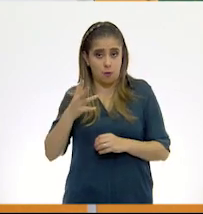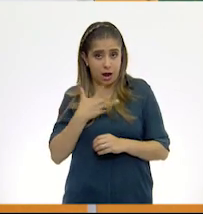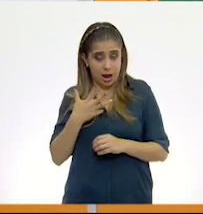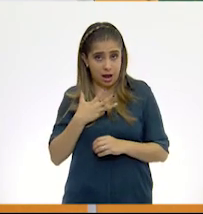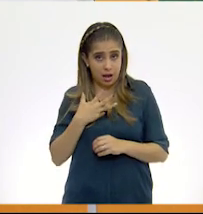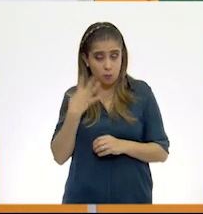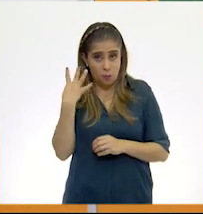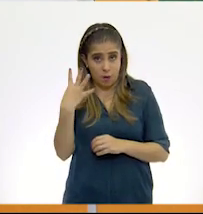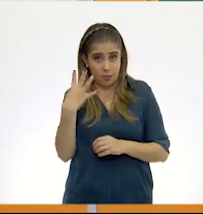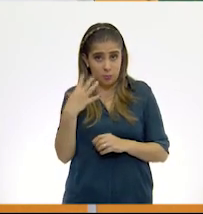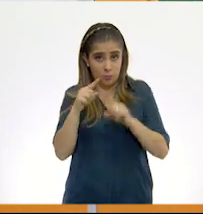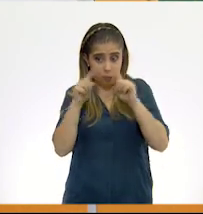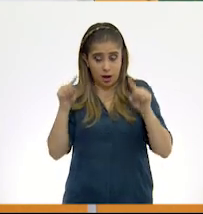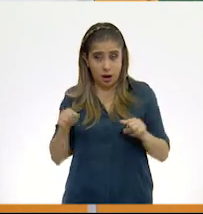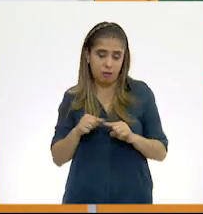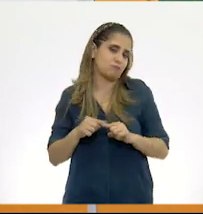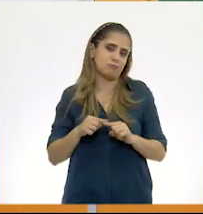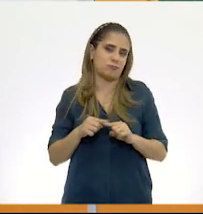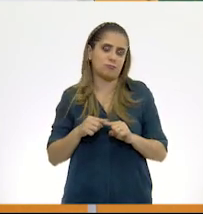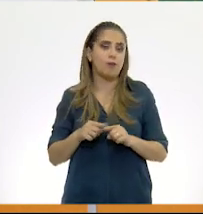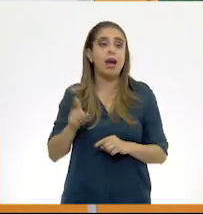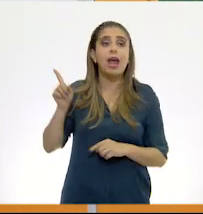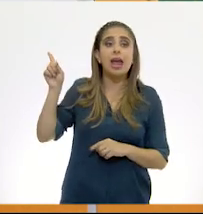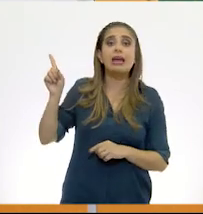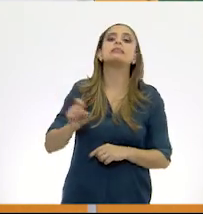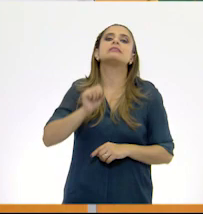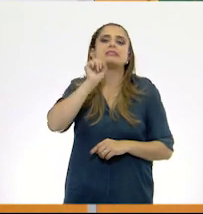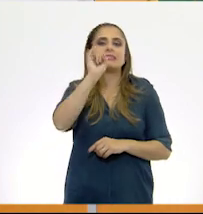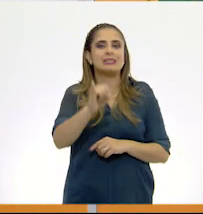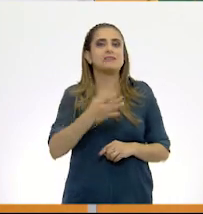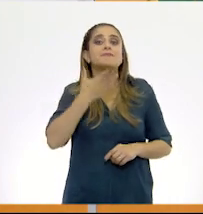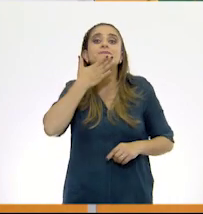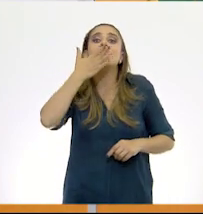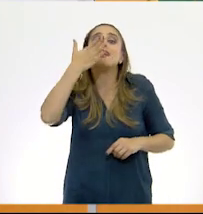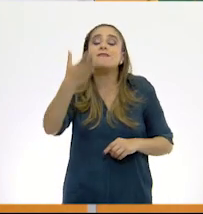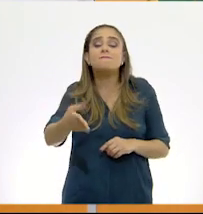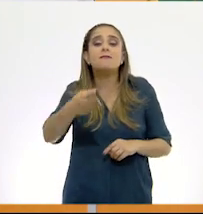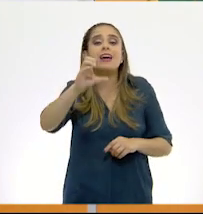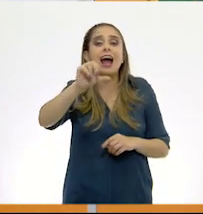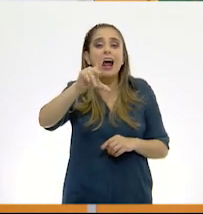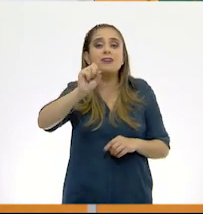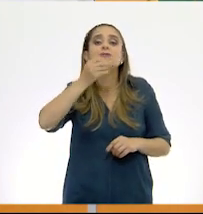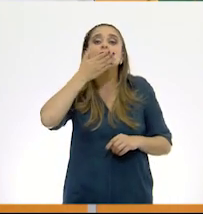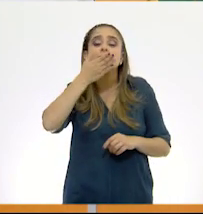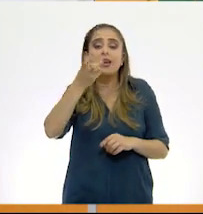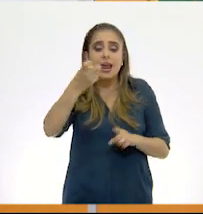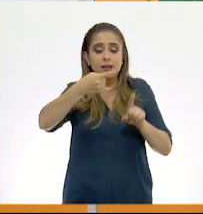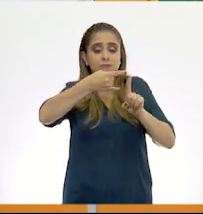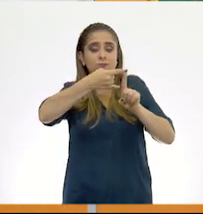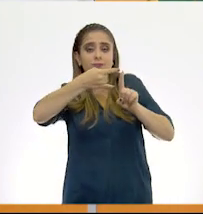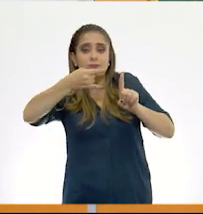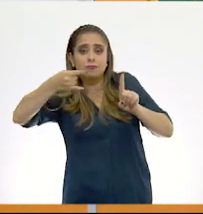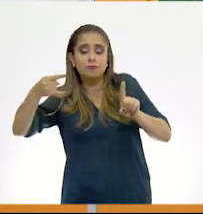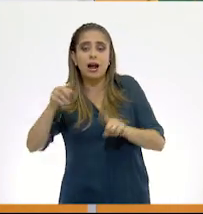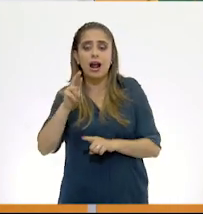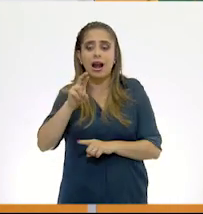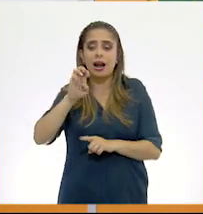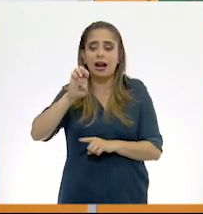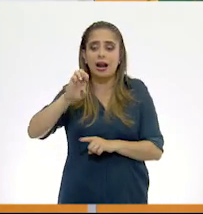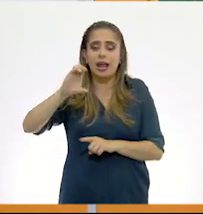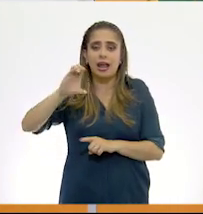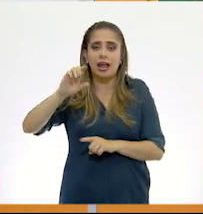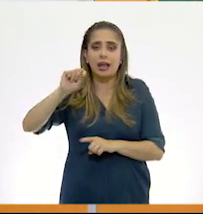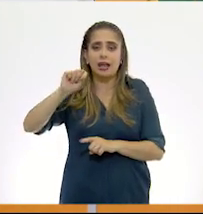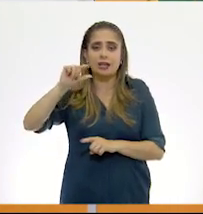No, este... ¡ajá! ¡Perfecto, Carlos! ¡Muy bien! Es un rectángulo y tiene cuatro